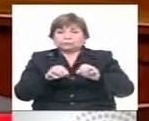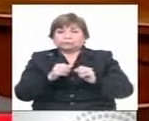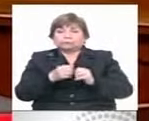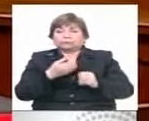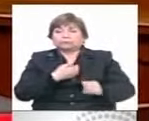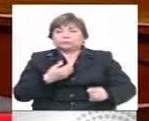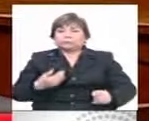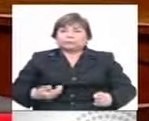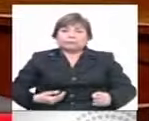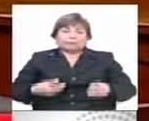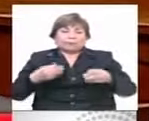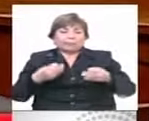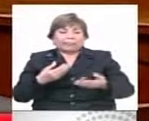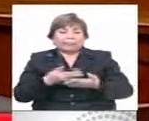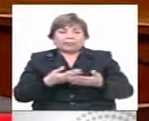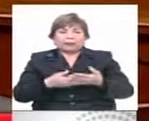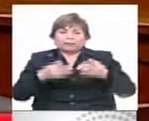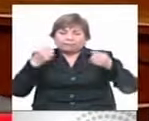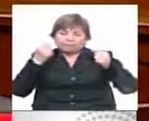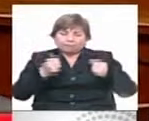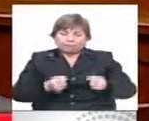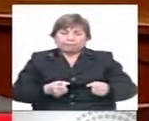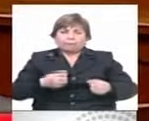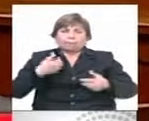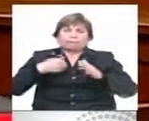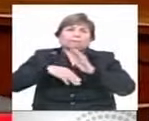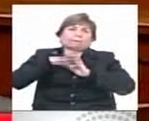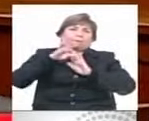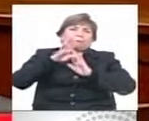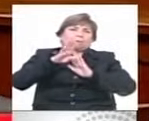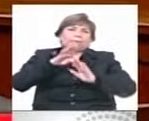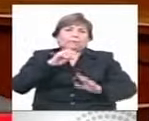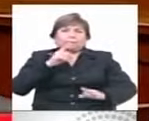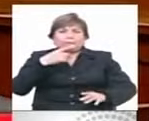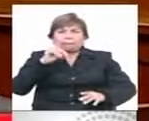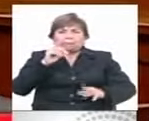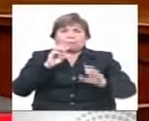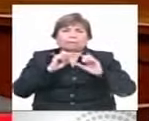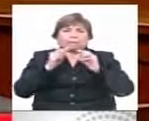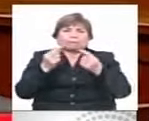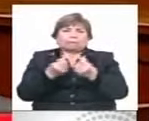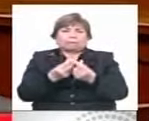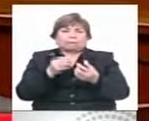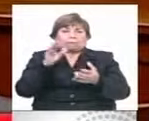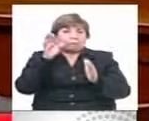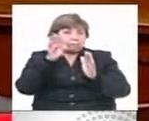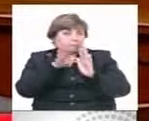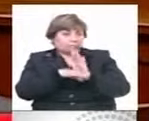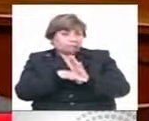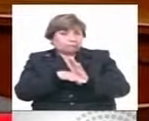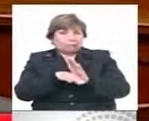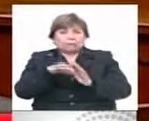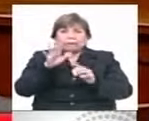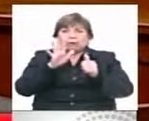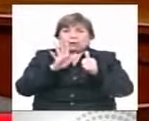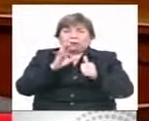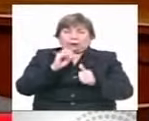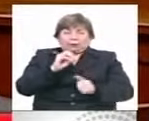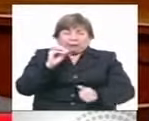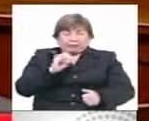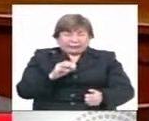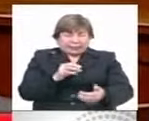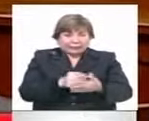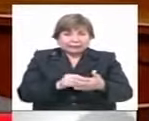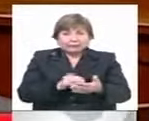gobierno, estimamos formalizar a más de 1.030.000 MIPES y así reducir en 60%